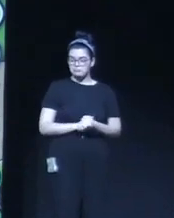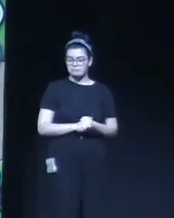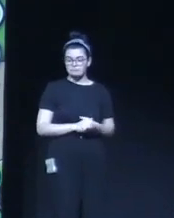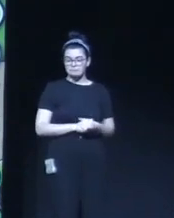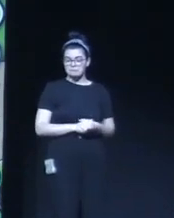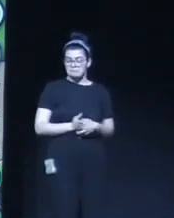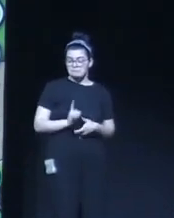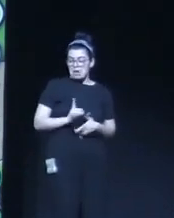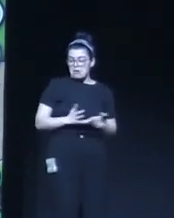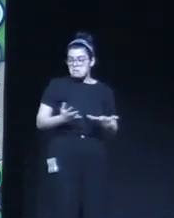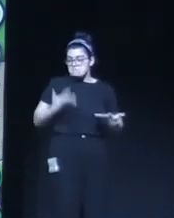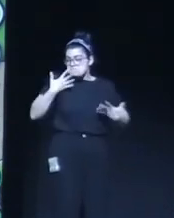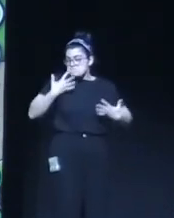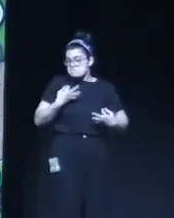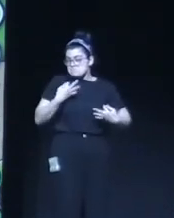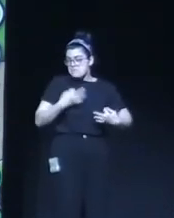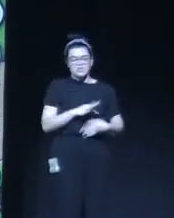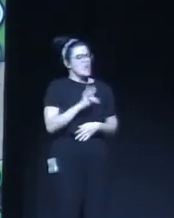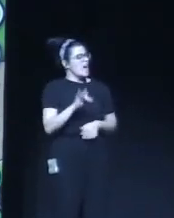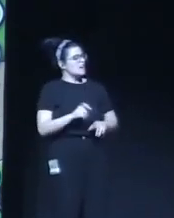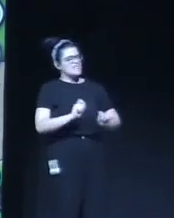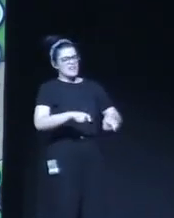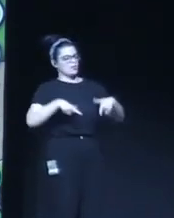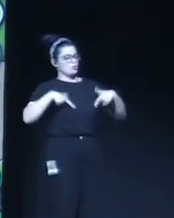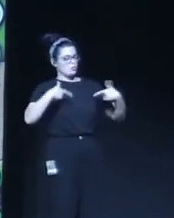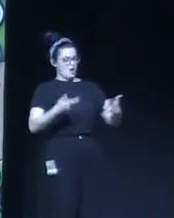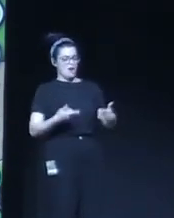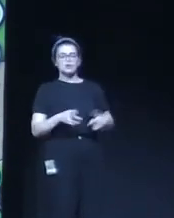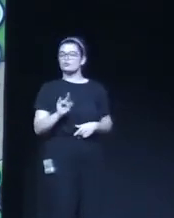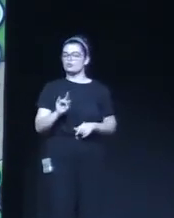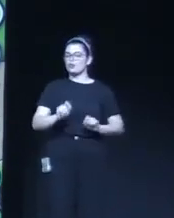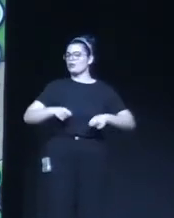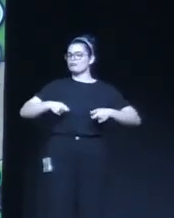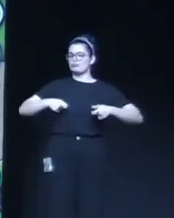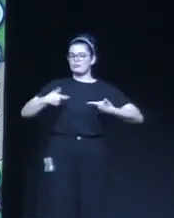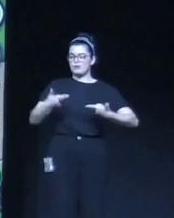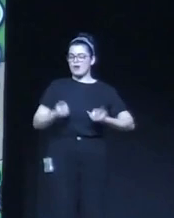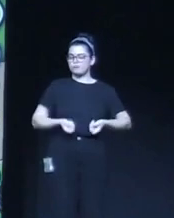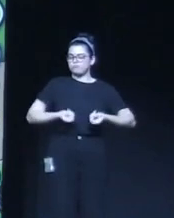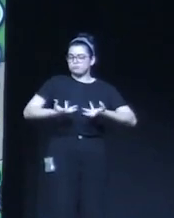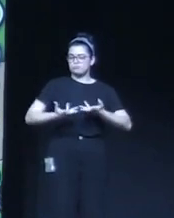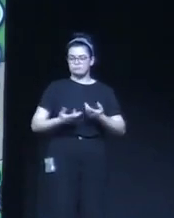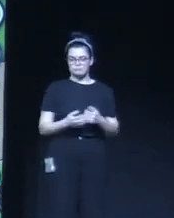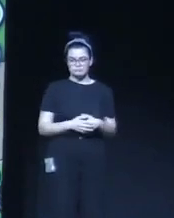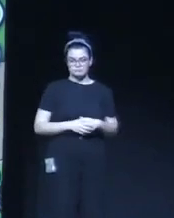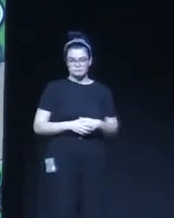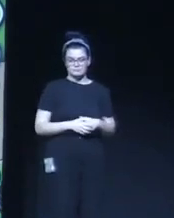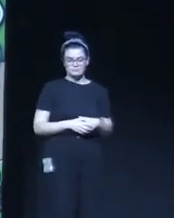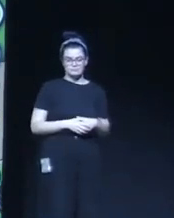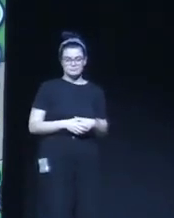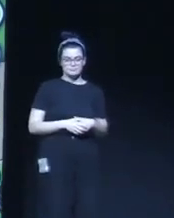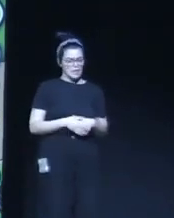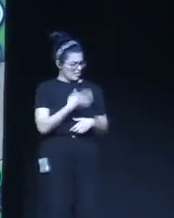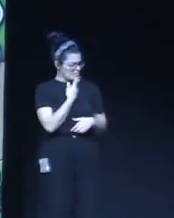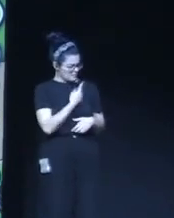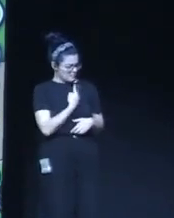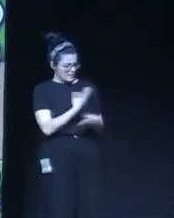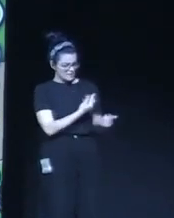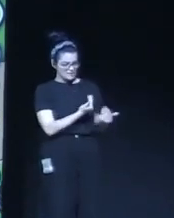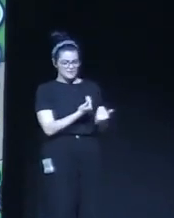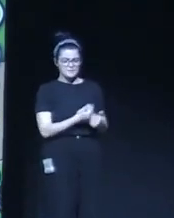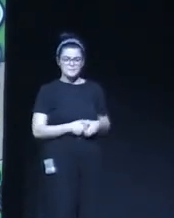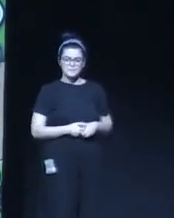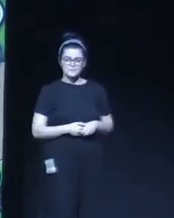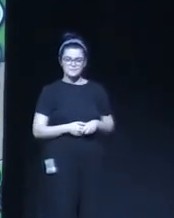No, ha sido. O sea, me ha salido natural. A ti te ha salido natural. Me ha salido natural porque, bueno, dale. Decir. Sí,